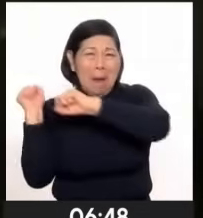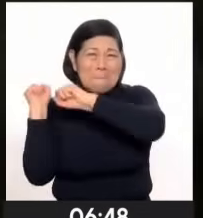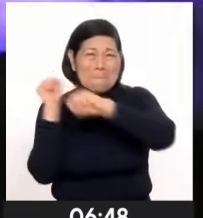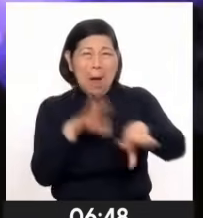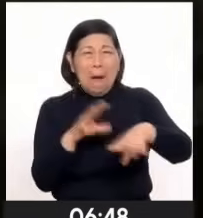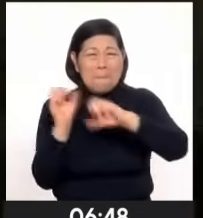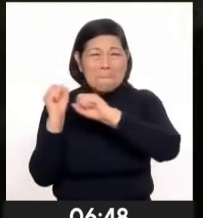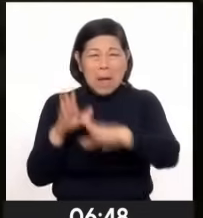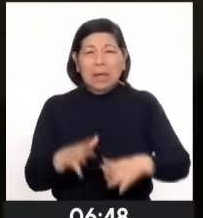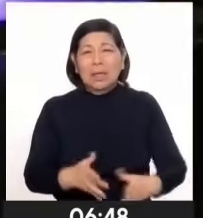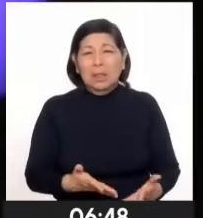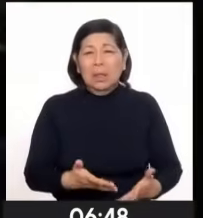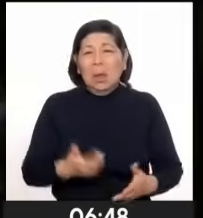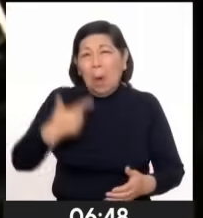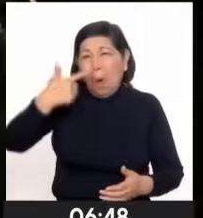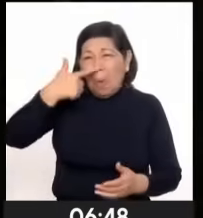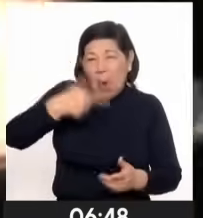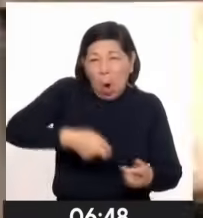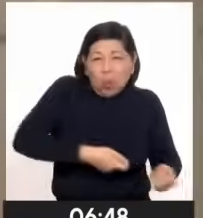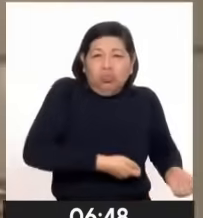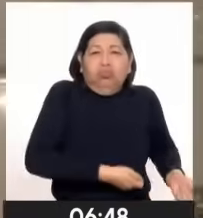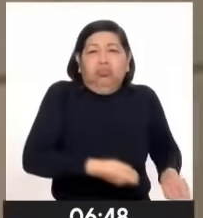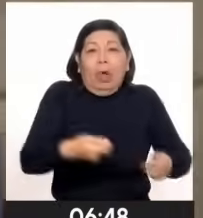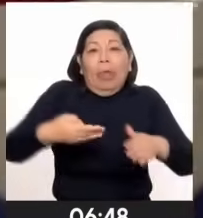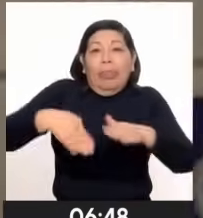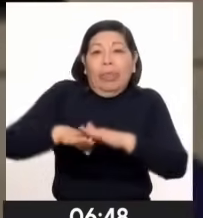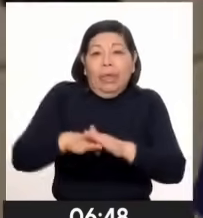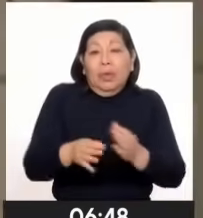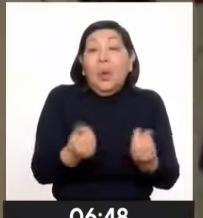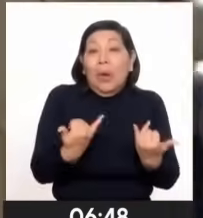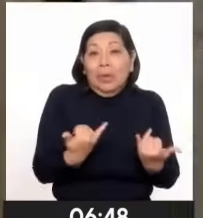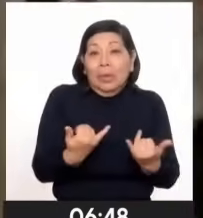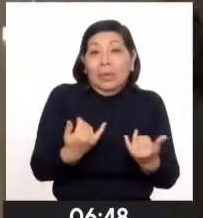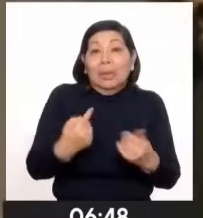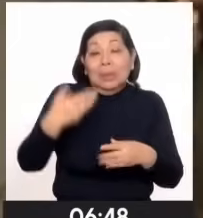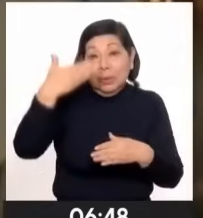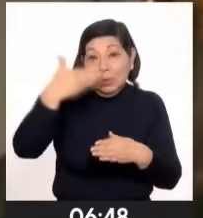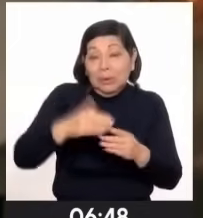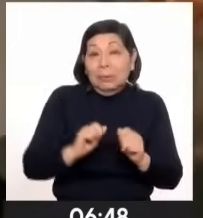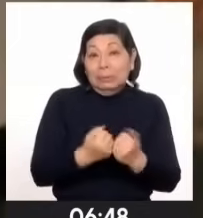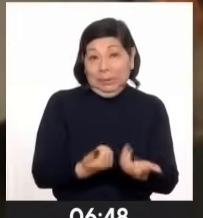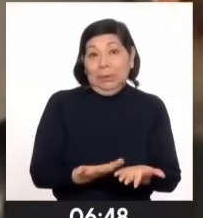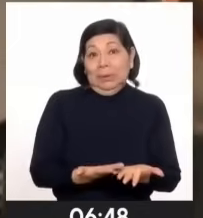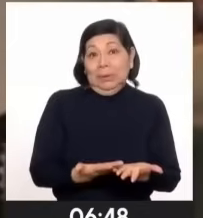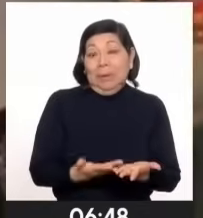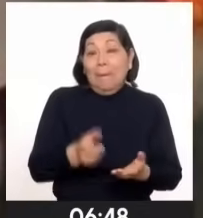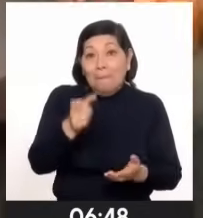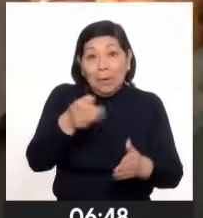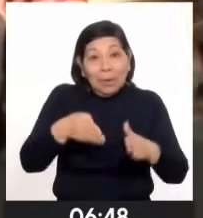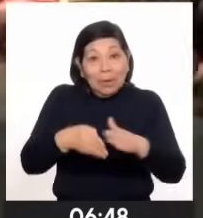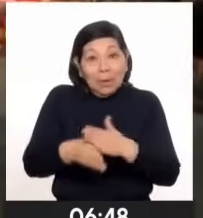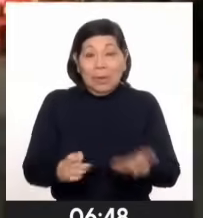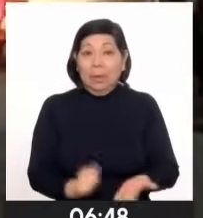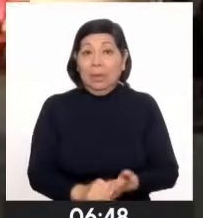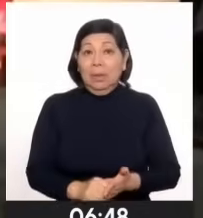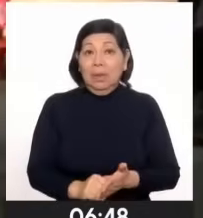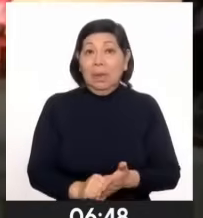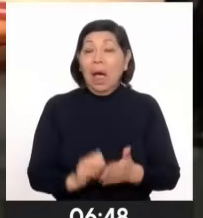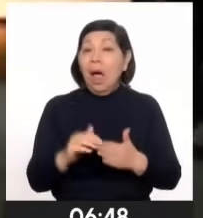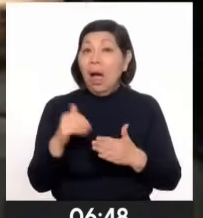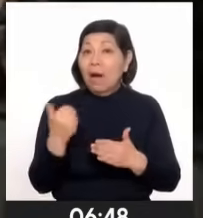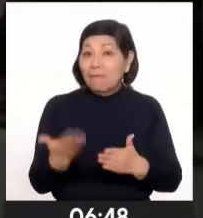comenzaron a rociar este combustible por dentro porque habían lunas rotas donde estaban los trabajadores de sutran y en la parte